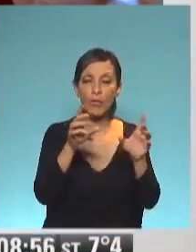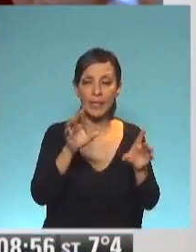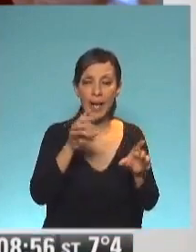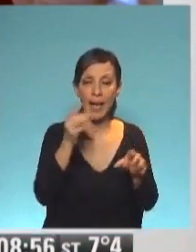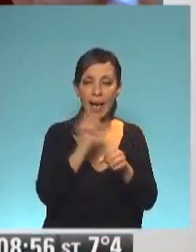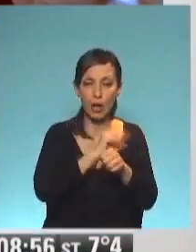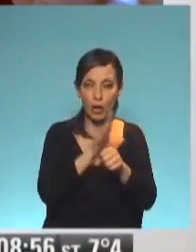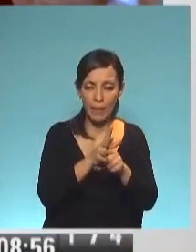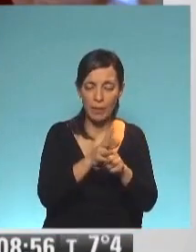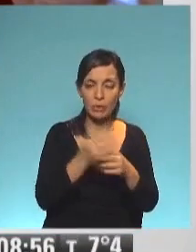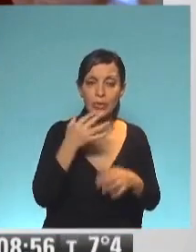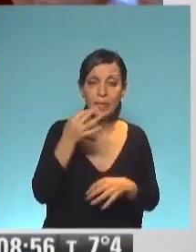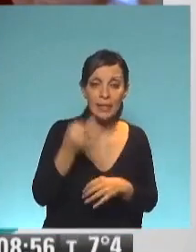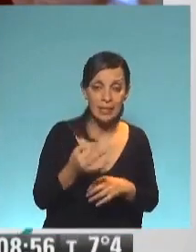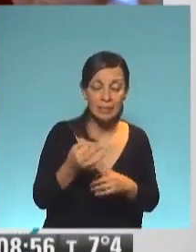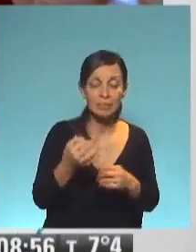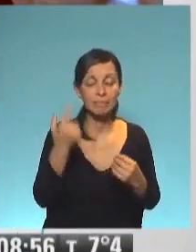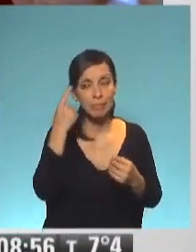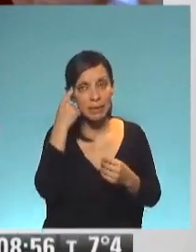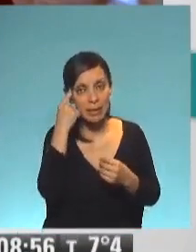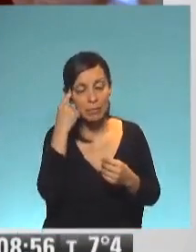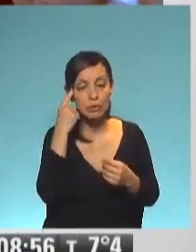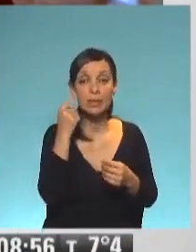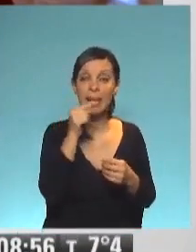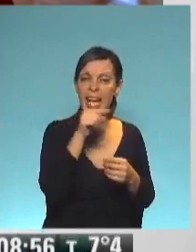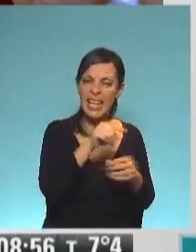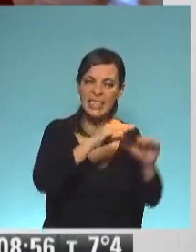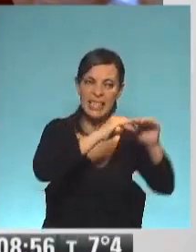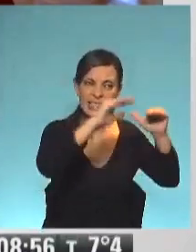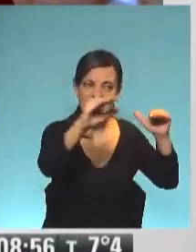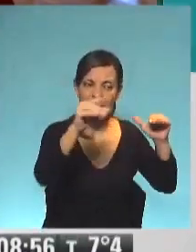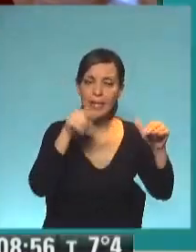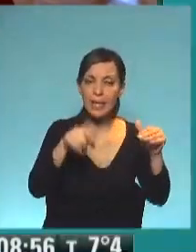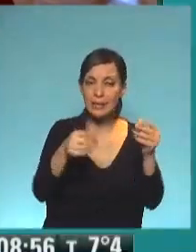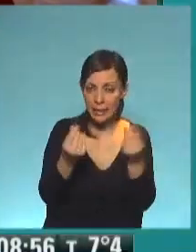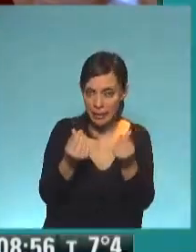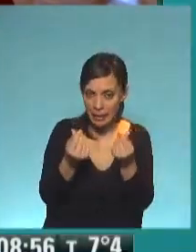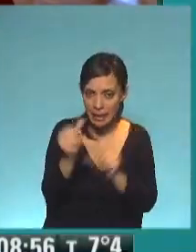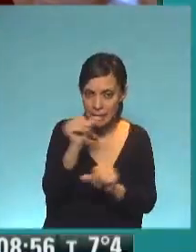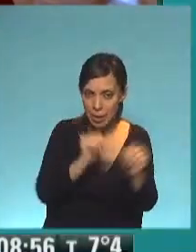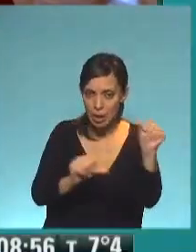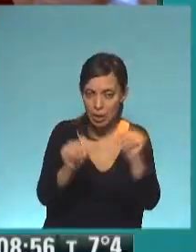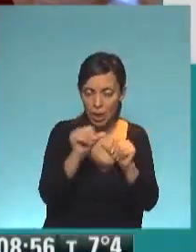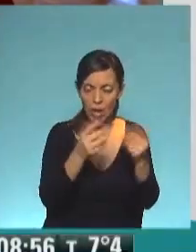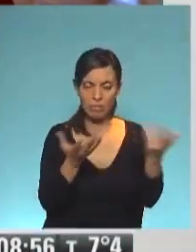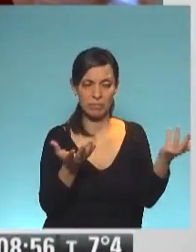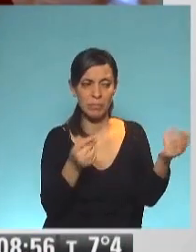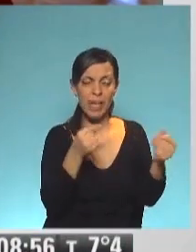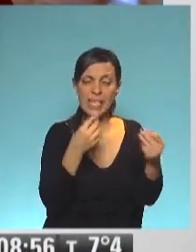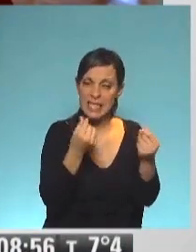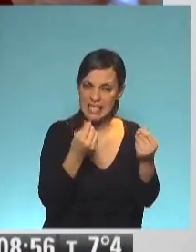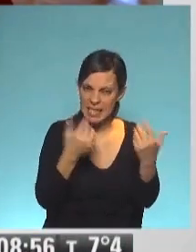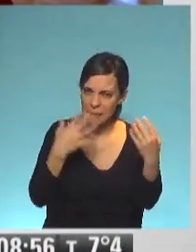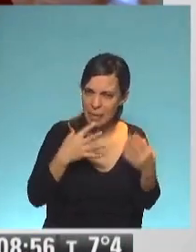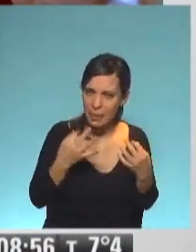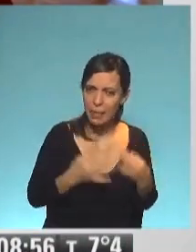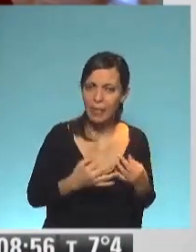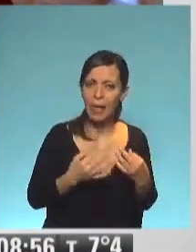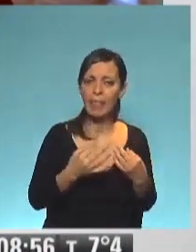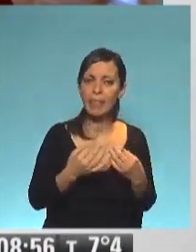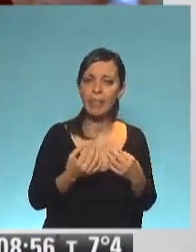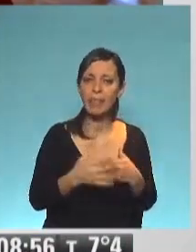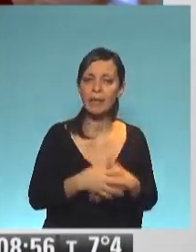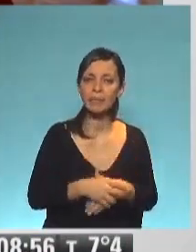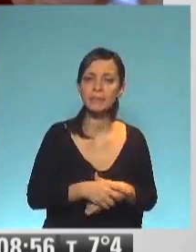bueno, realmente este desinfectante, este químico que estamos utilizando, ¿sirve para actuar